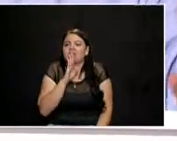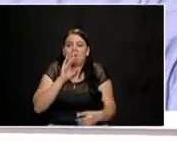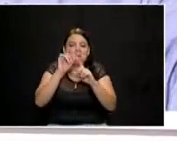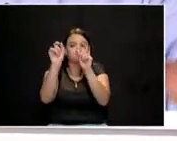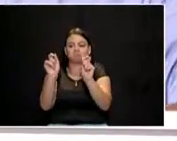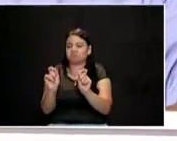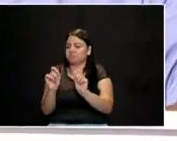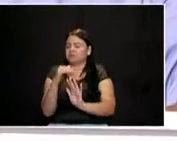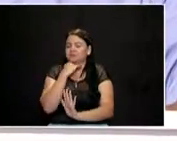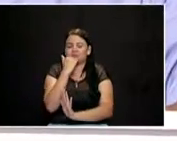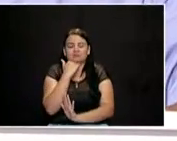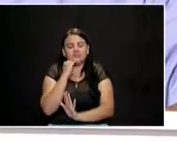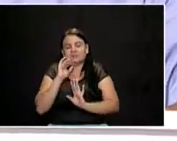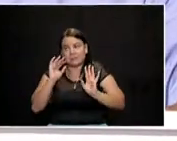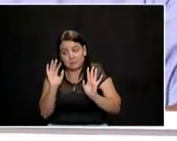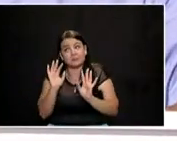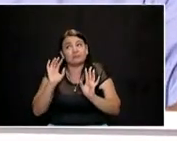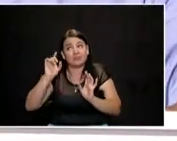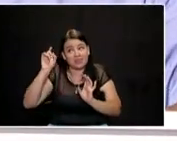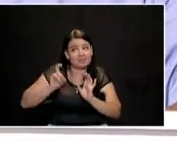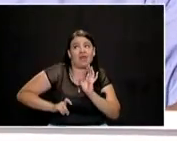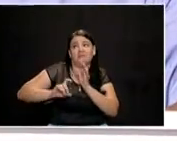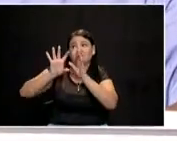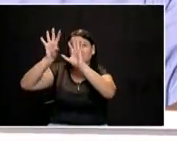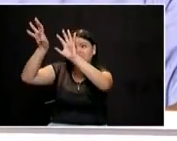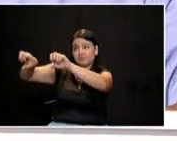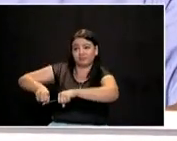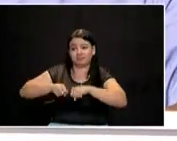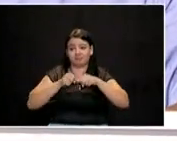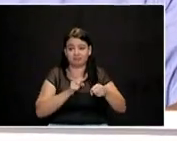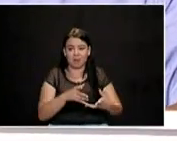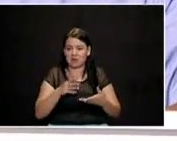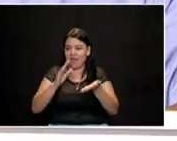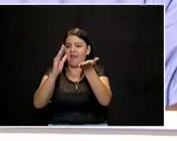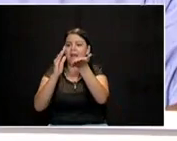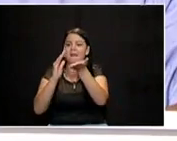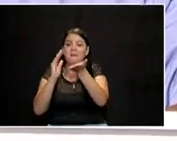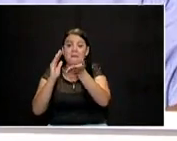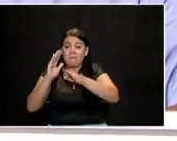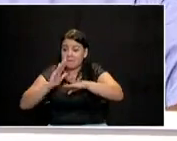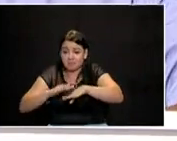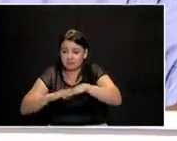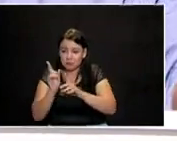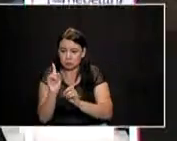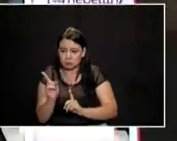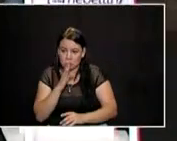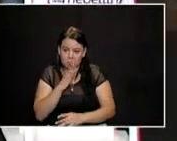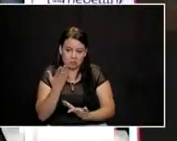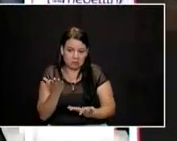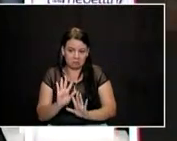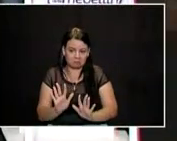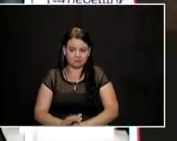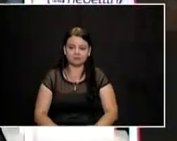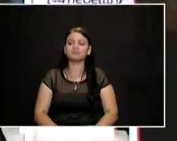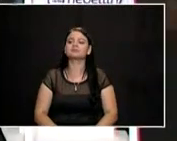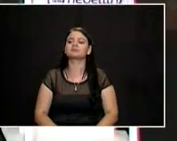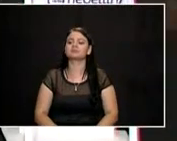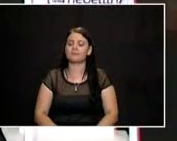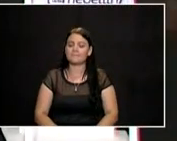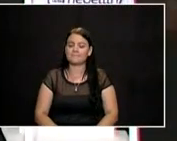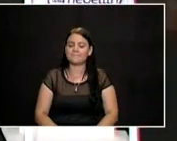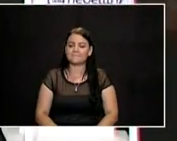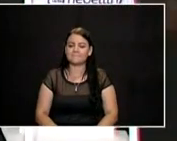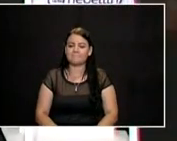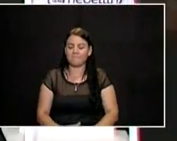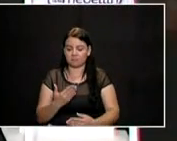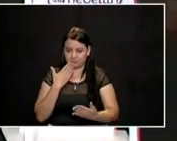y había que retirarlas del espacio donde estaban. Muy bien, terminamos de esta forma este